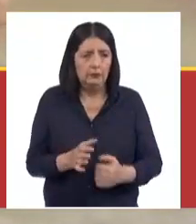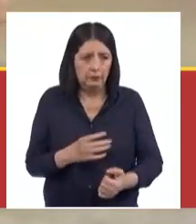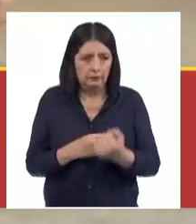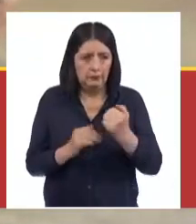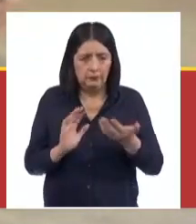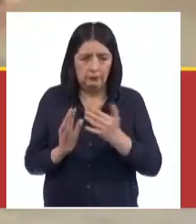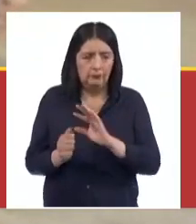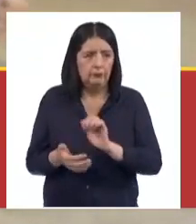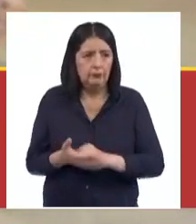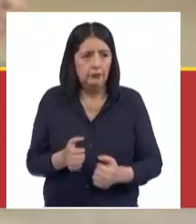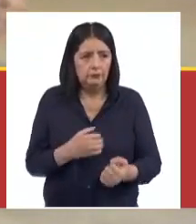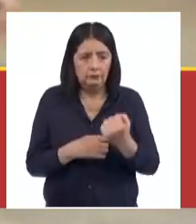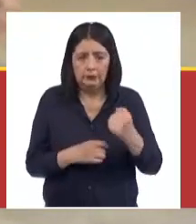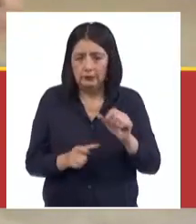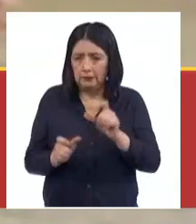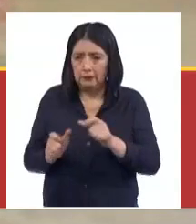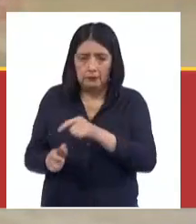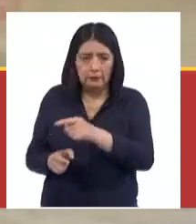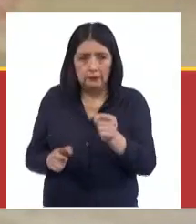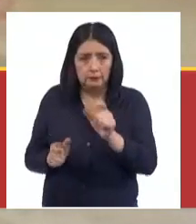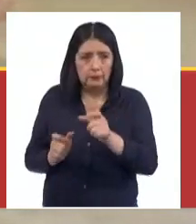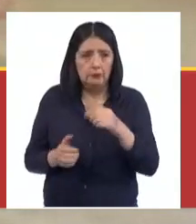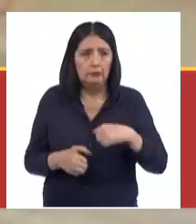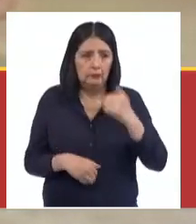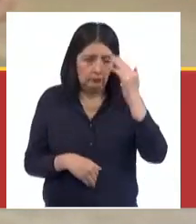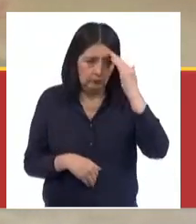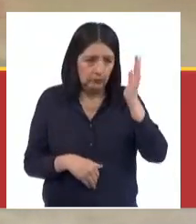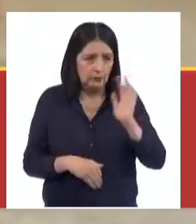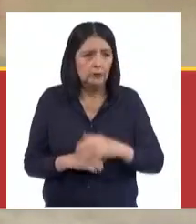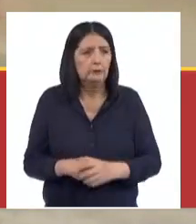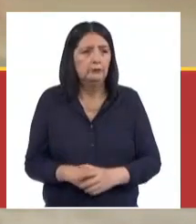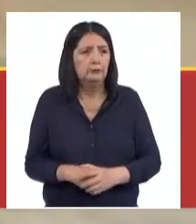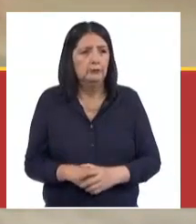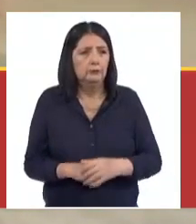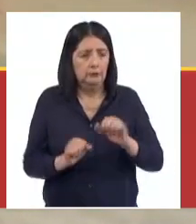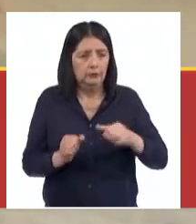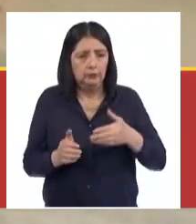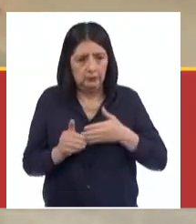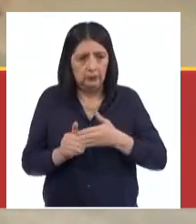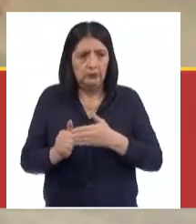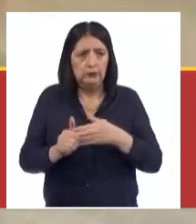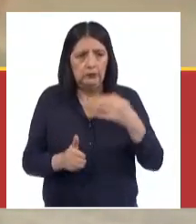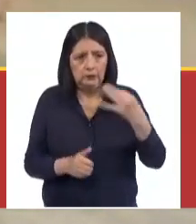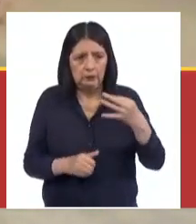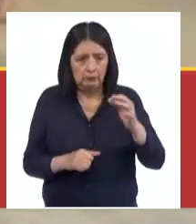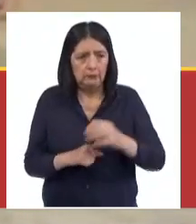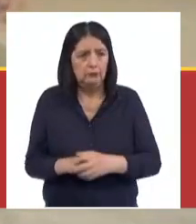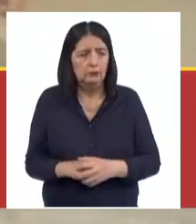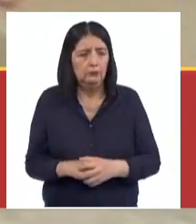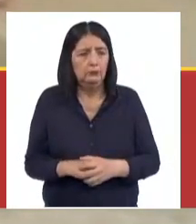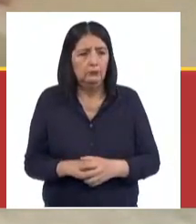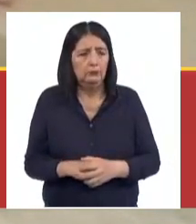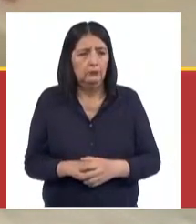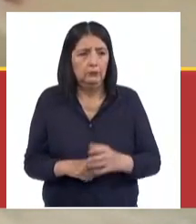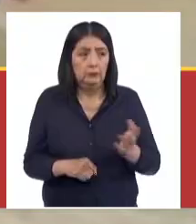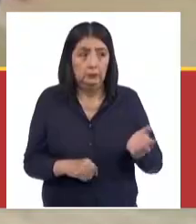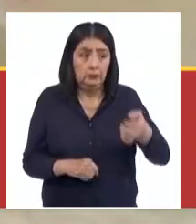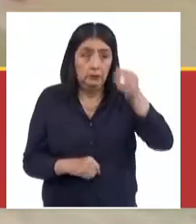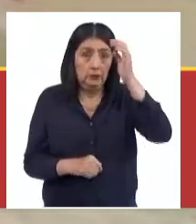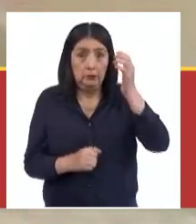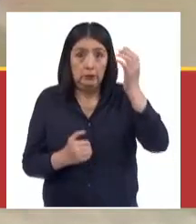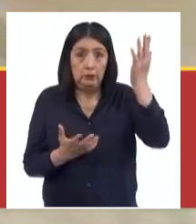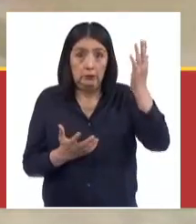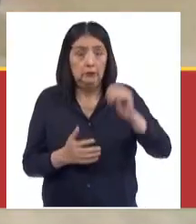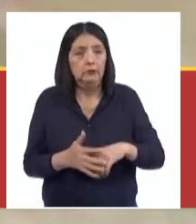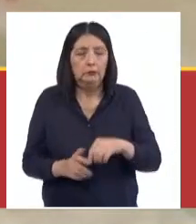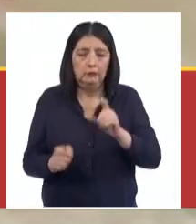la comunidad y la fuerza del pueblo, sé que nos va a guiar siempre, y que Dios y